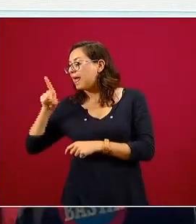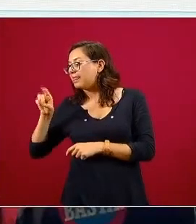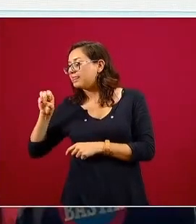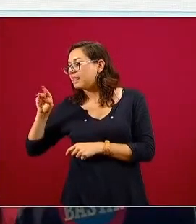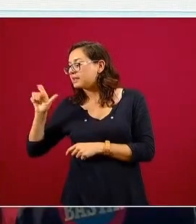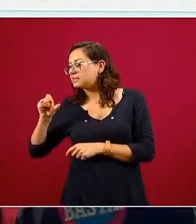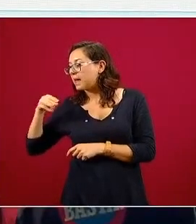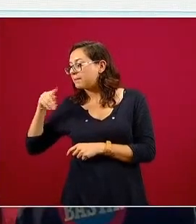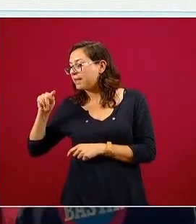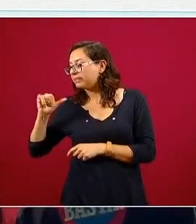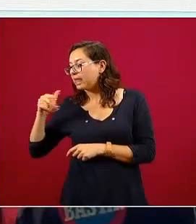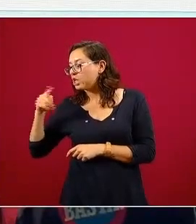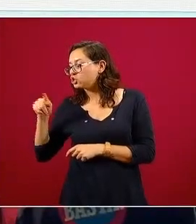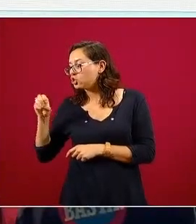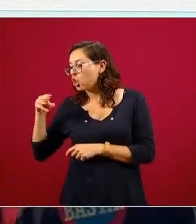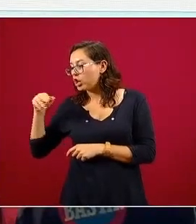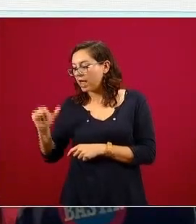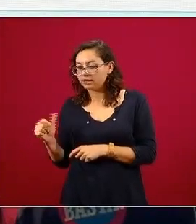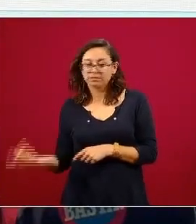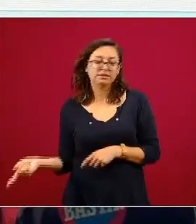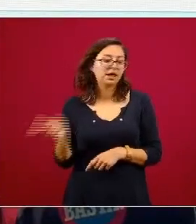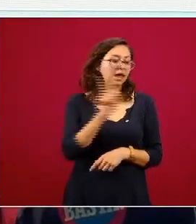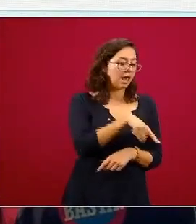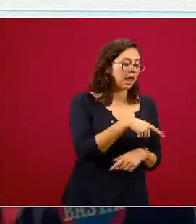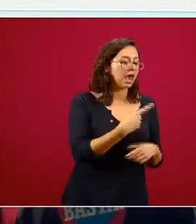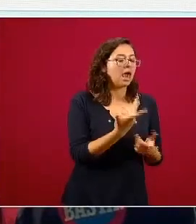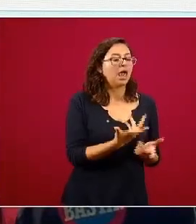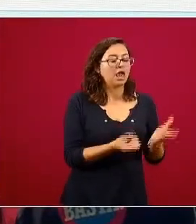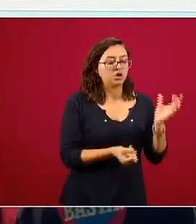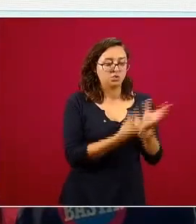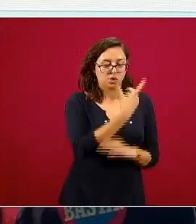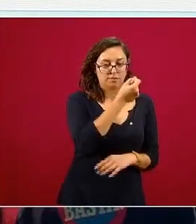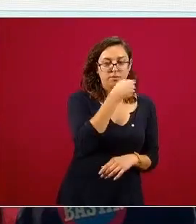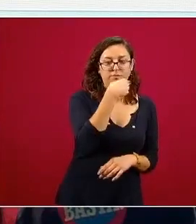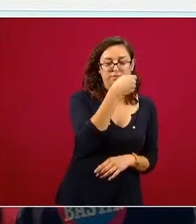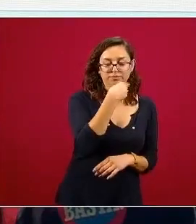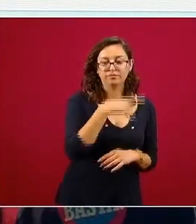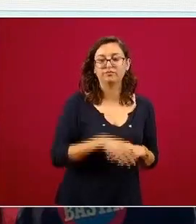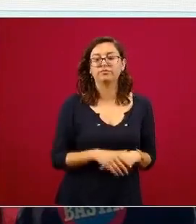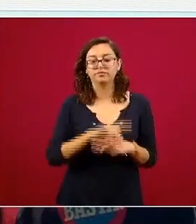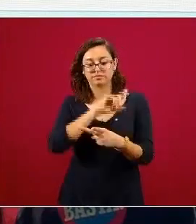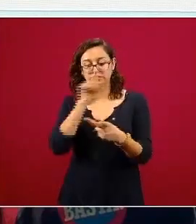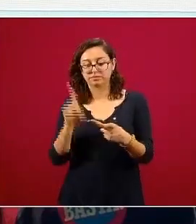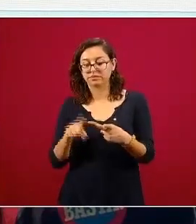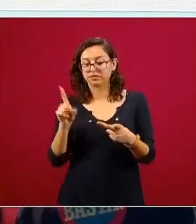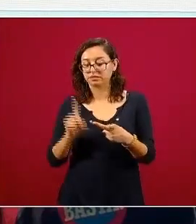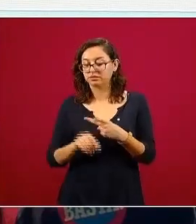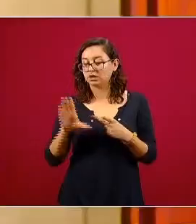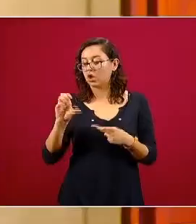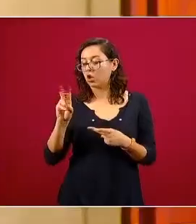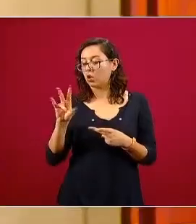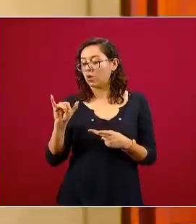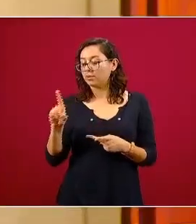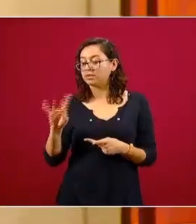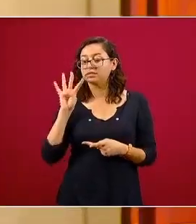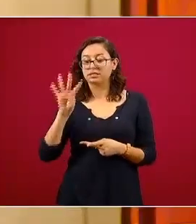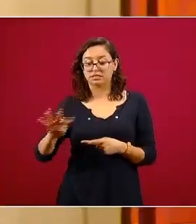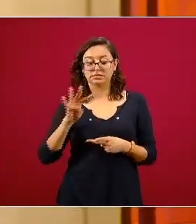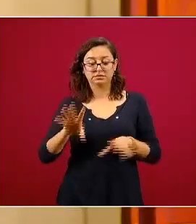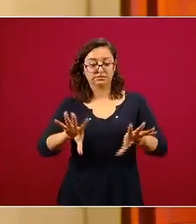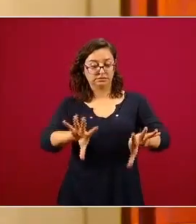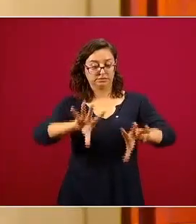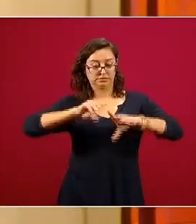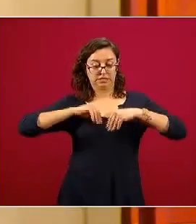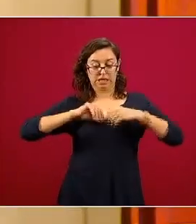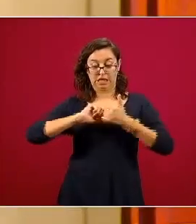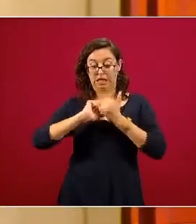Otro tratamiento eficaz sería aquel que evita la progresión del COVID-19 en aquellas personas que tienen